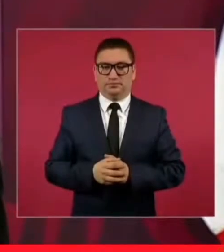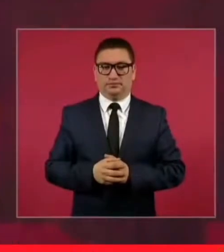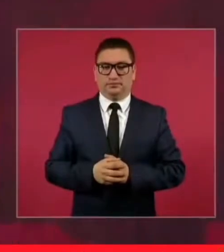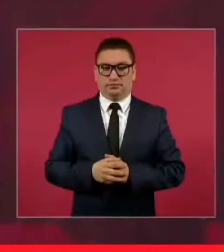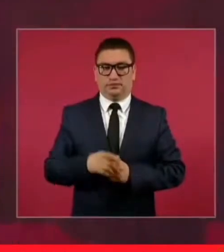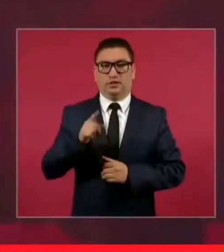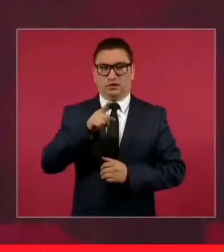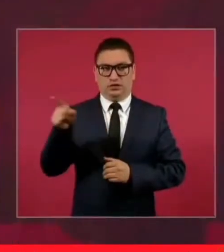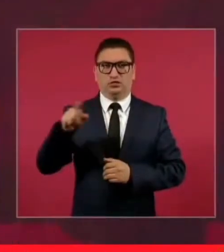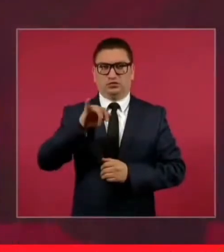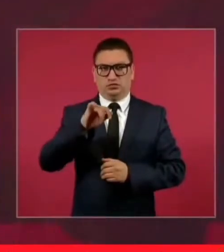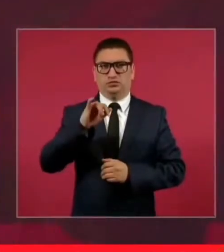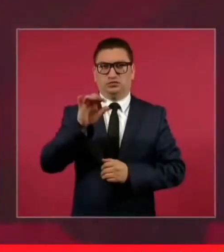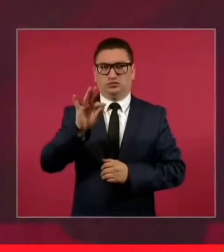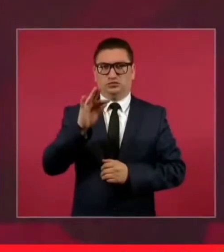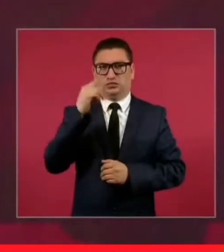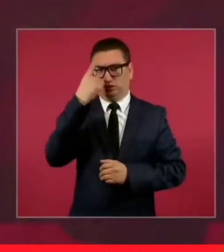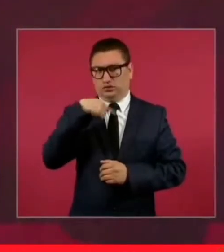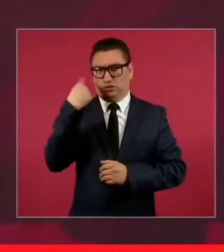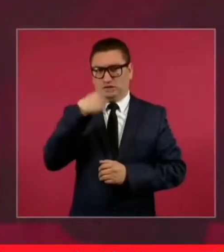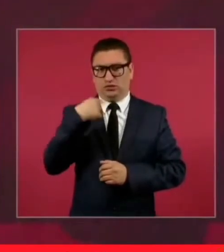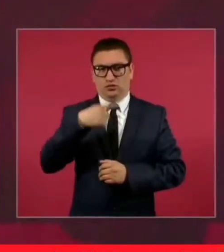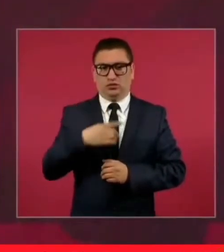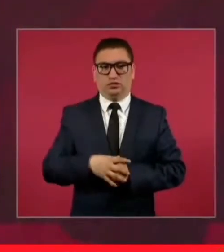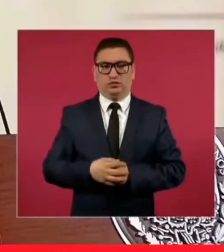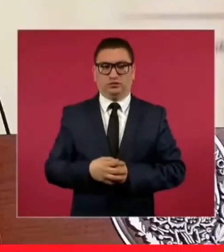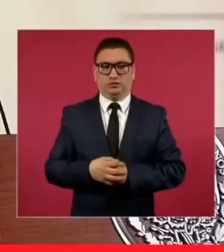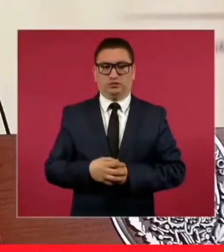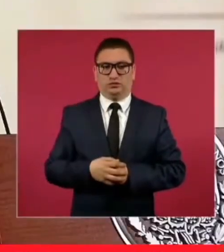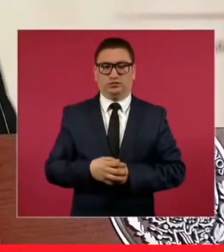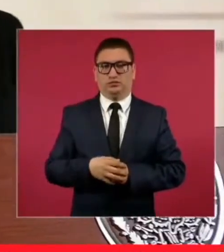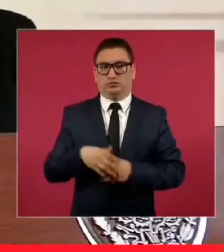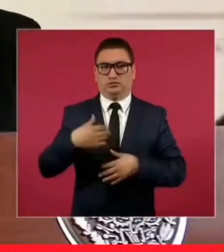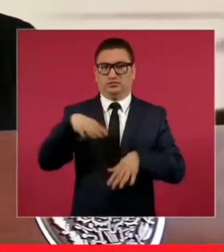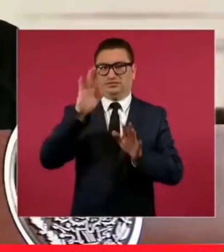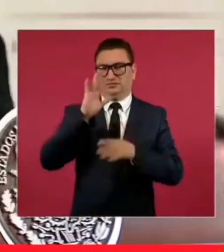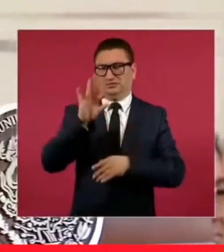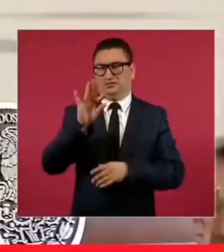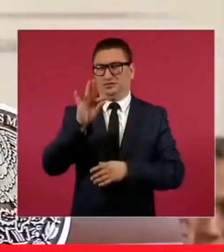Esos sí tienen 40 horas. No, que van a tener 40 horas.